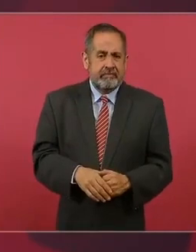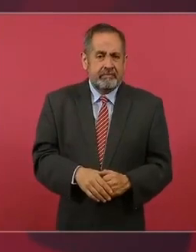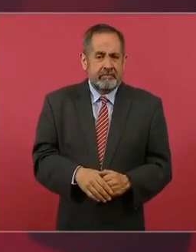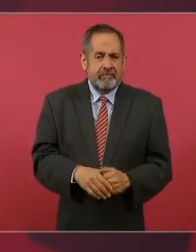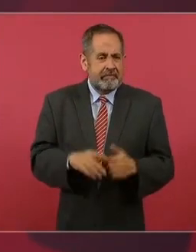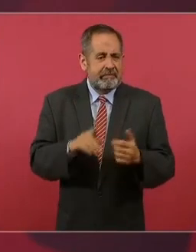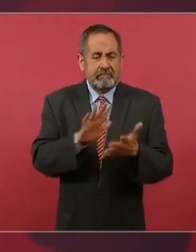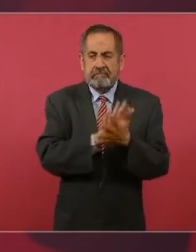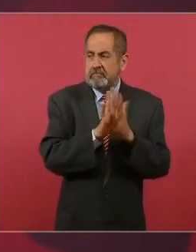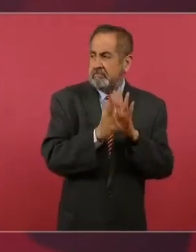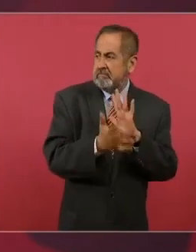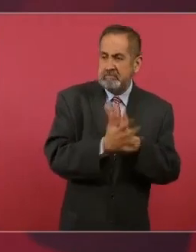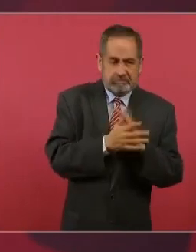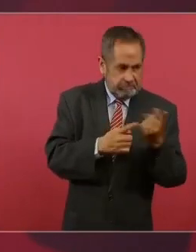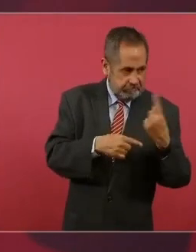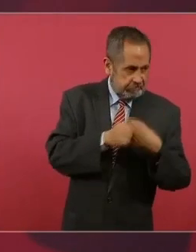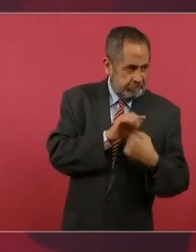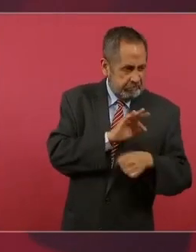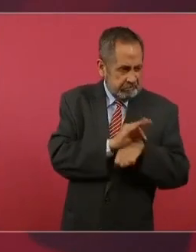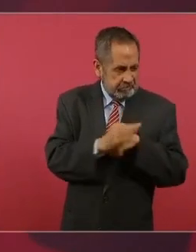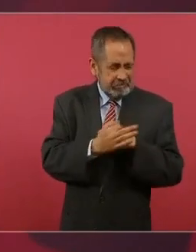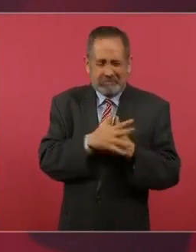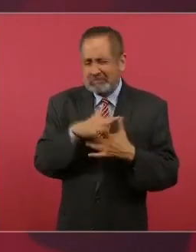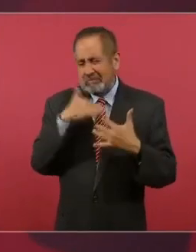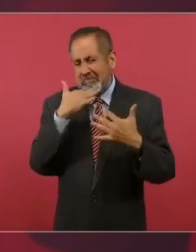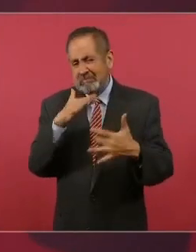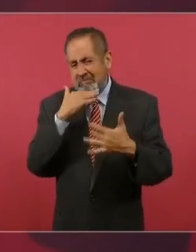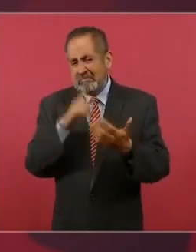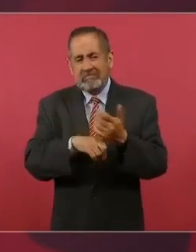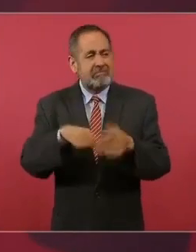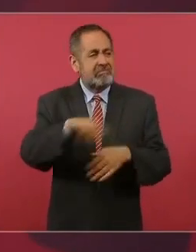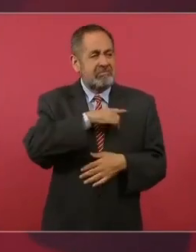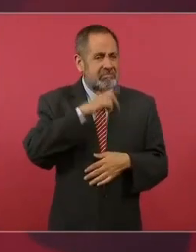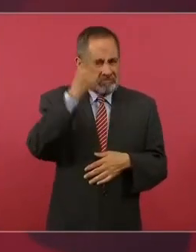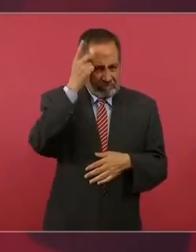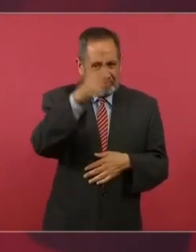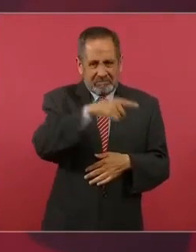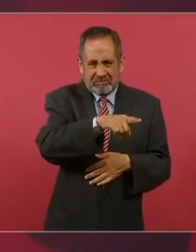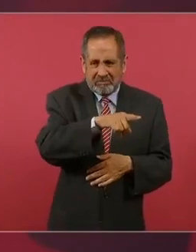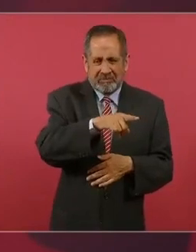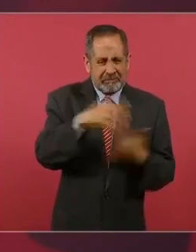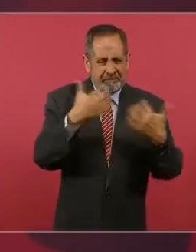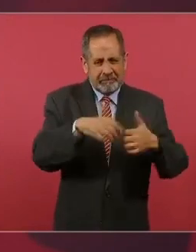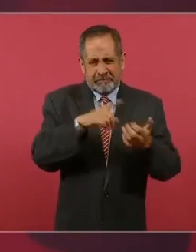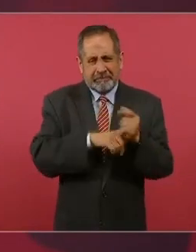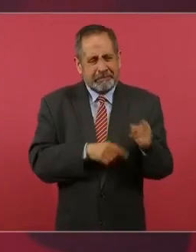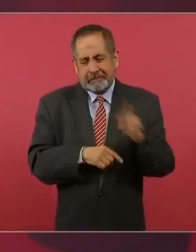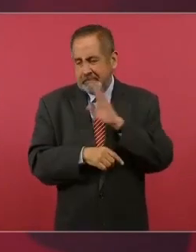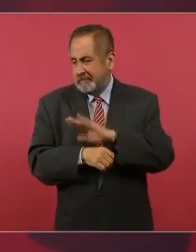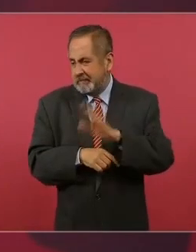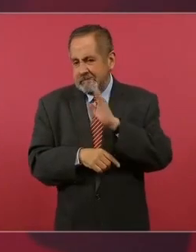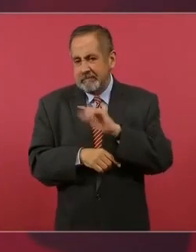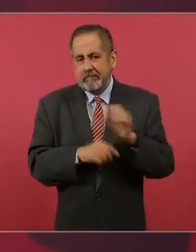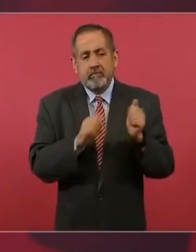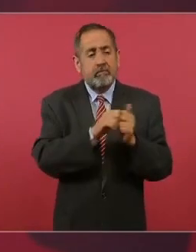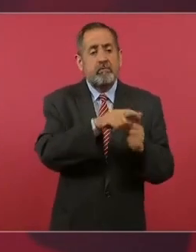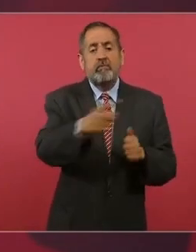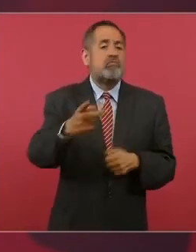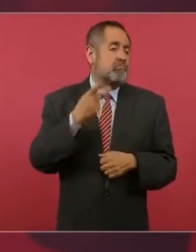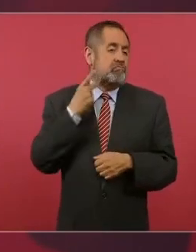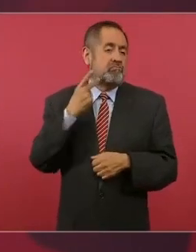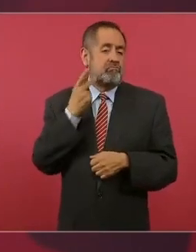mucha complicidad entre los dueños de la empresa con